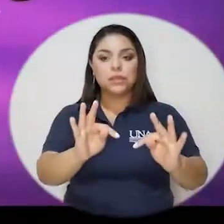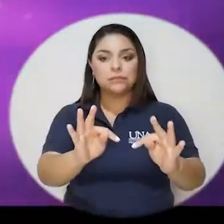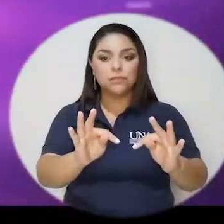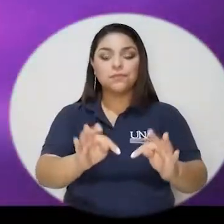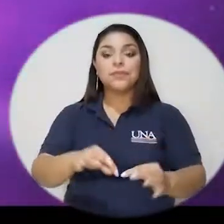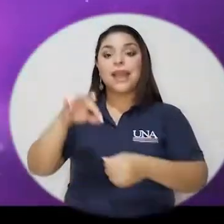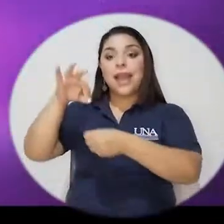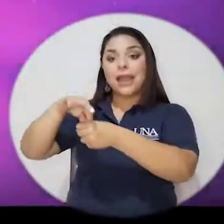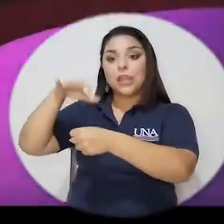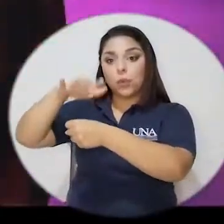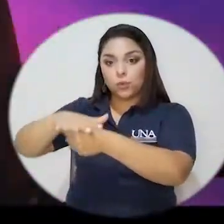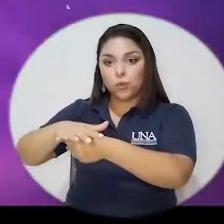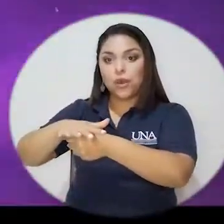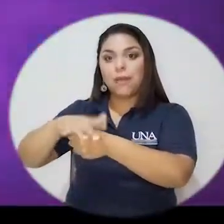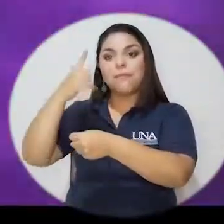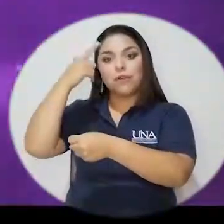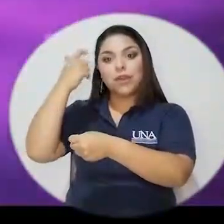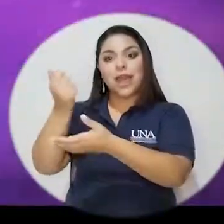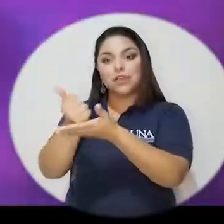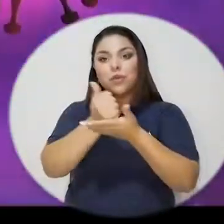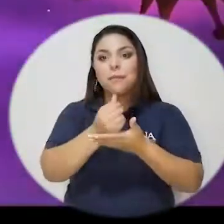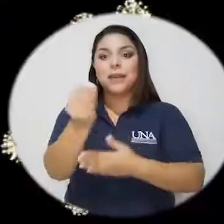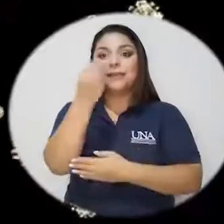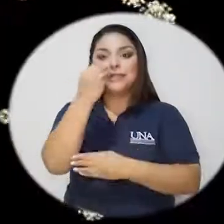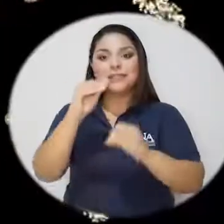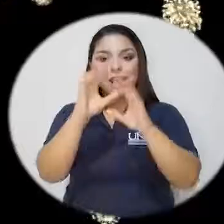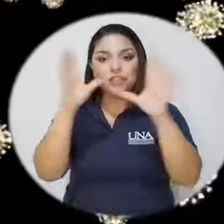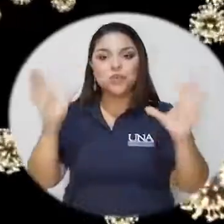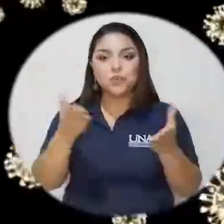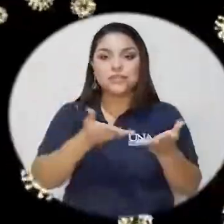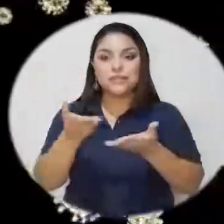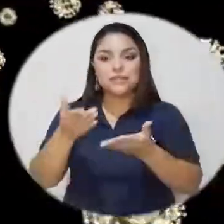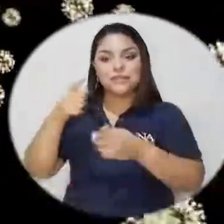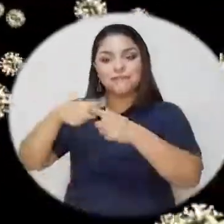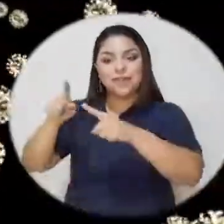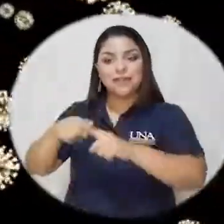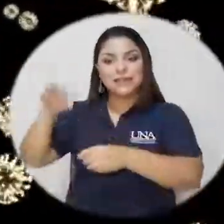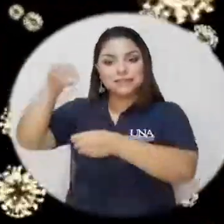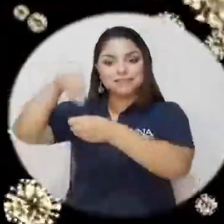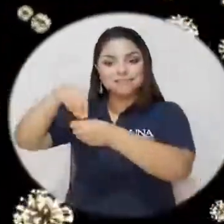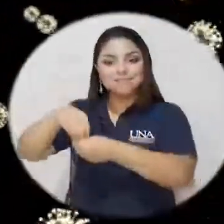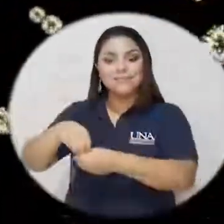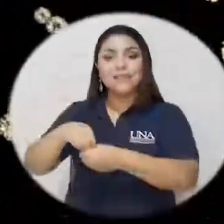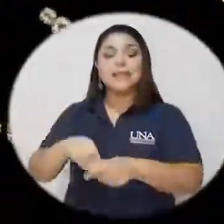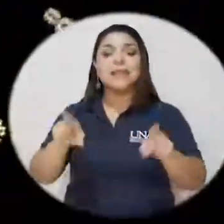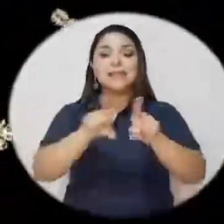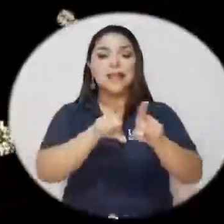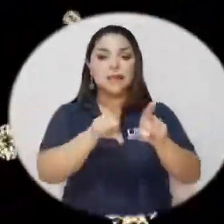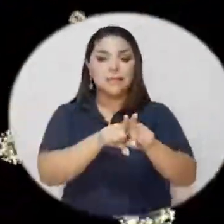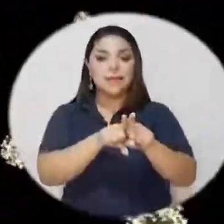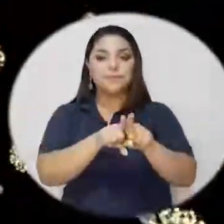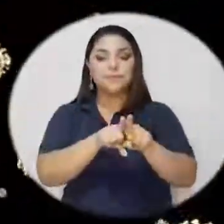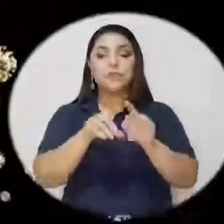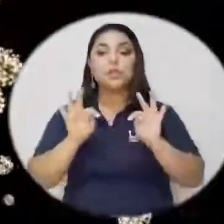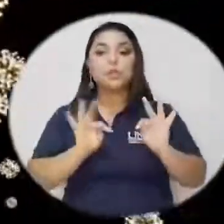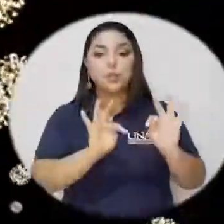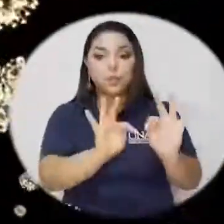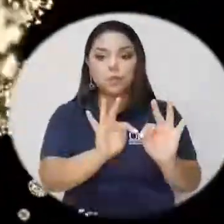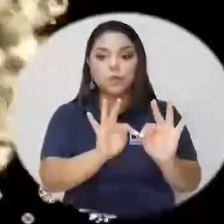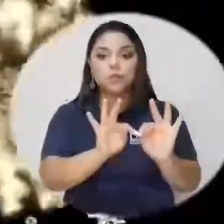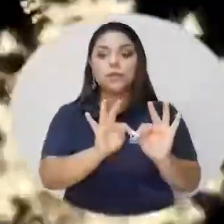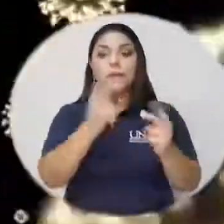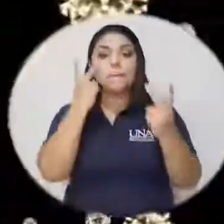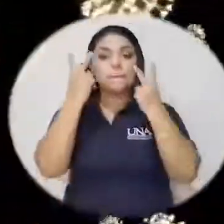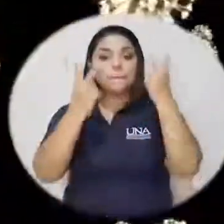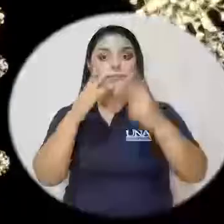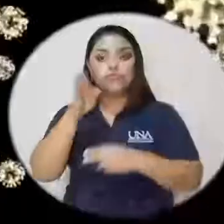desde la agricultura para servir el desayuno, ¿verdad?, con los diferentes ingredientes, hasta los